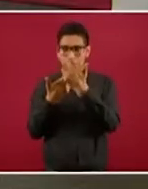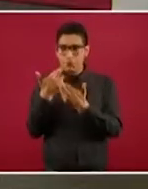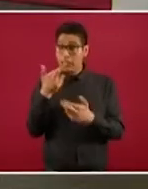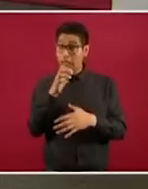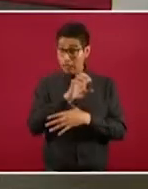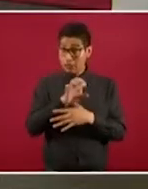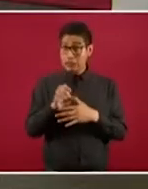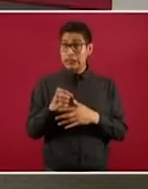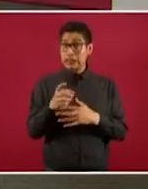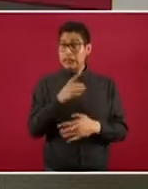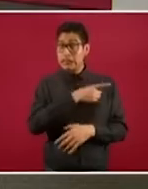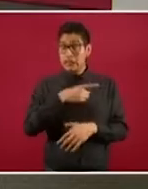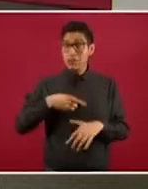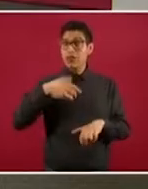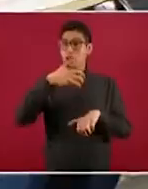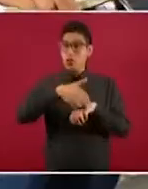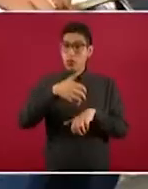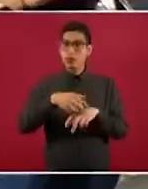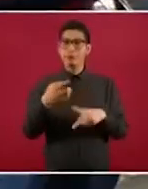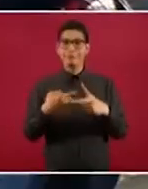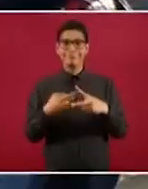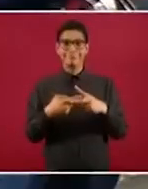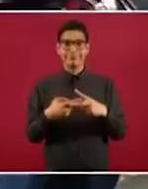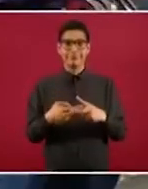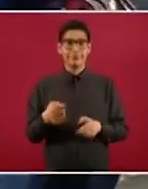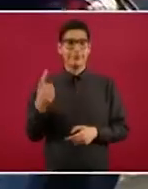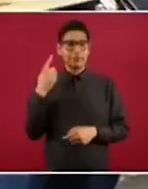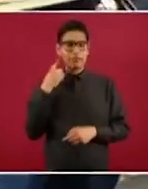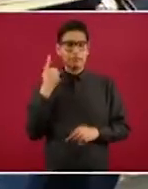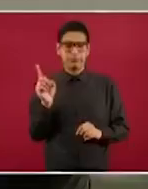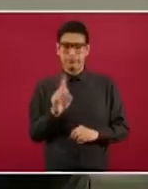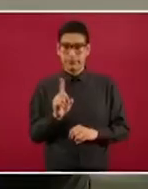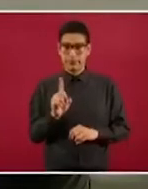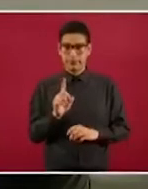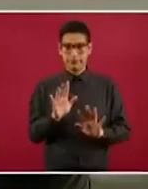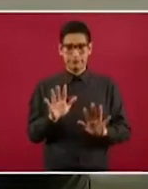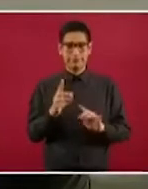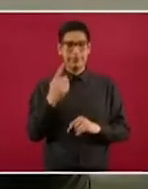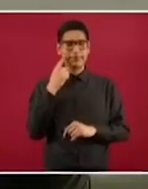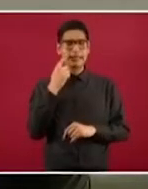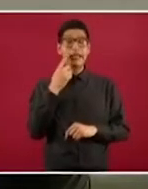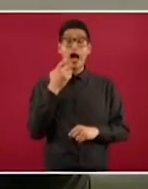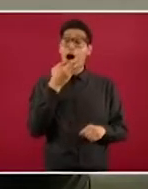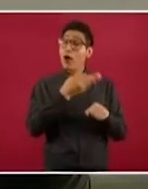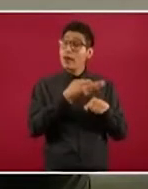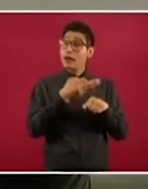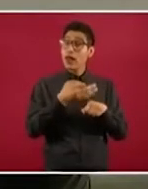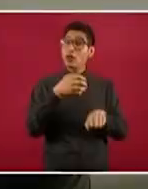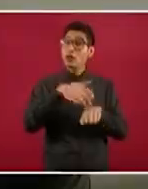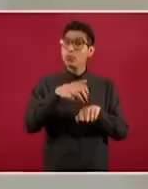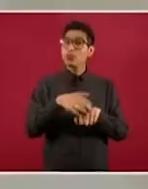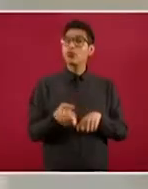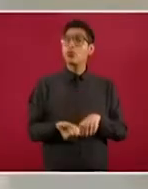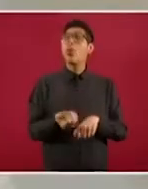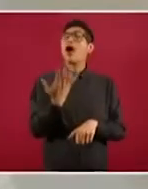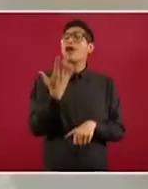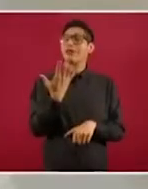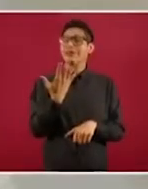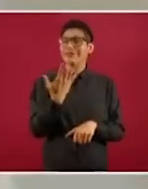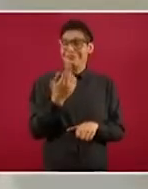¿Estos números ya corresponden a una vigilancia centinela? Estos son los números, este es el número acumulado de lo que se ha detectado hasta el